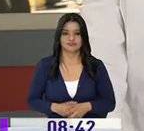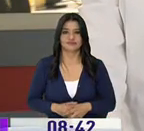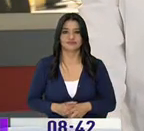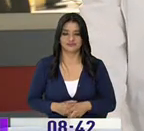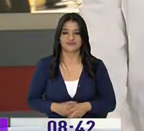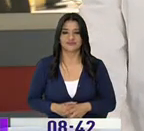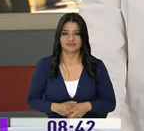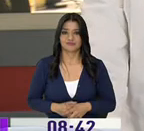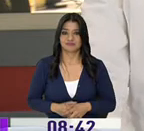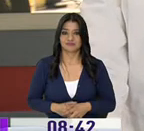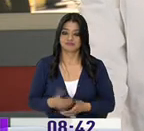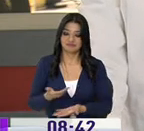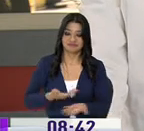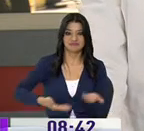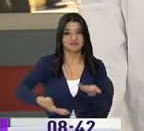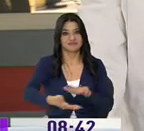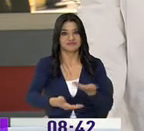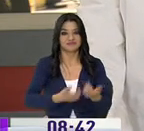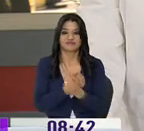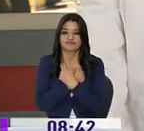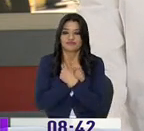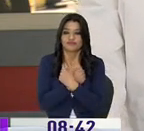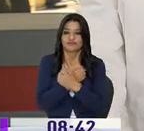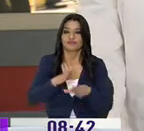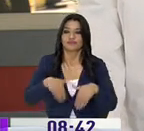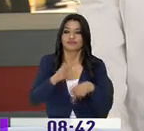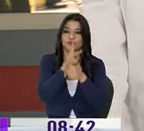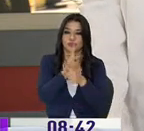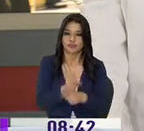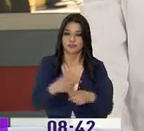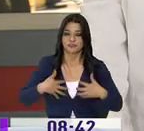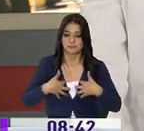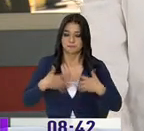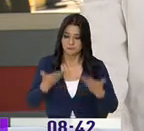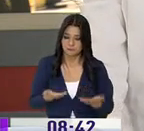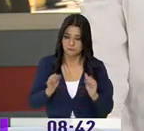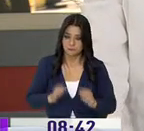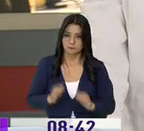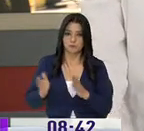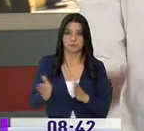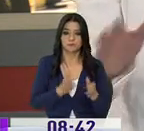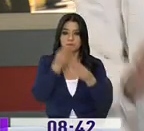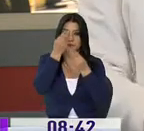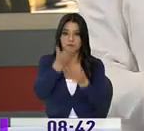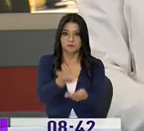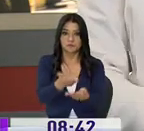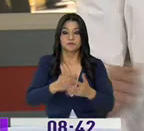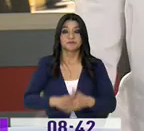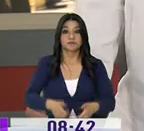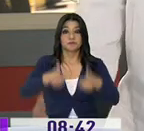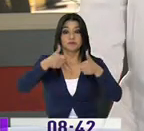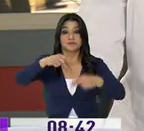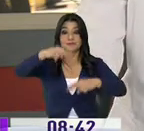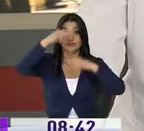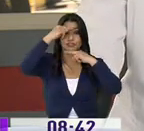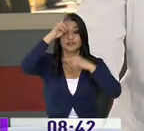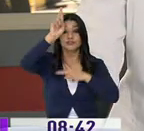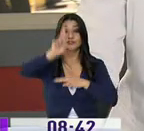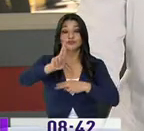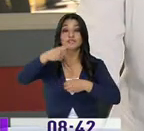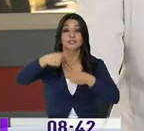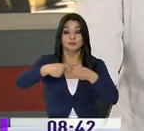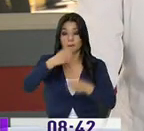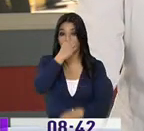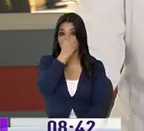Así que seamos recíprocos con ese amor, y cómo lo hacemos, cuidando a nuestros animalitos. Y ahora les vamos a contar muy buenas noticias para el sur de la